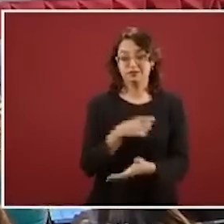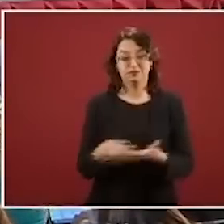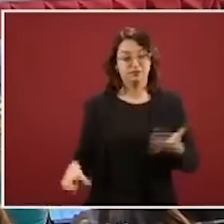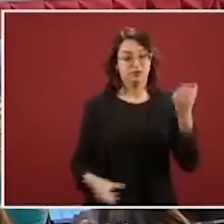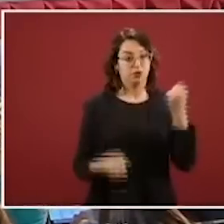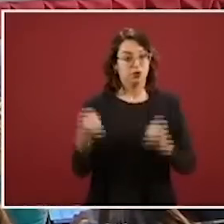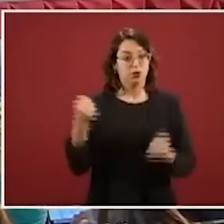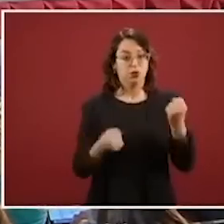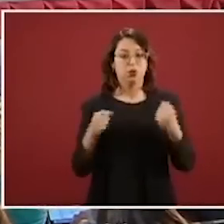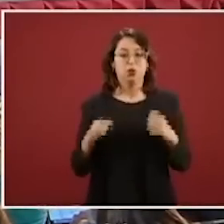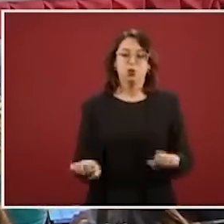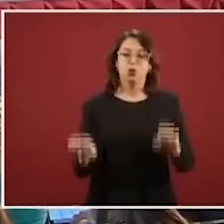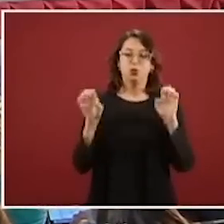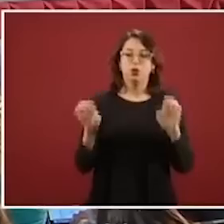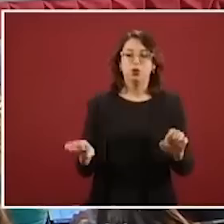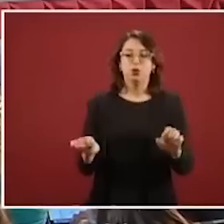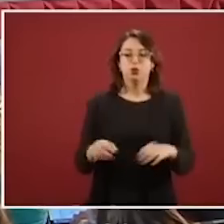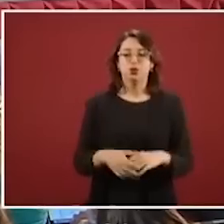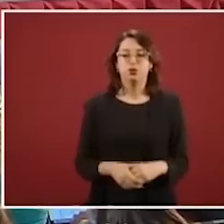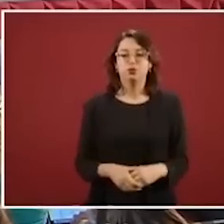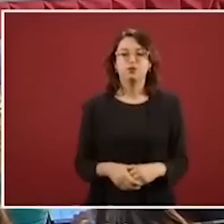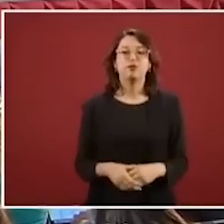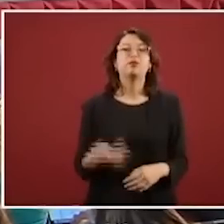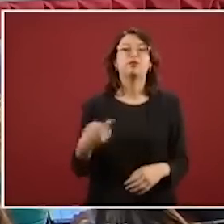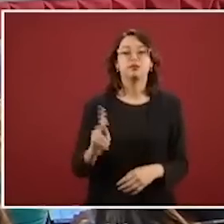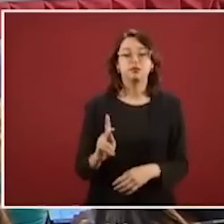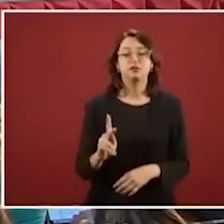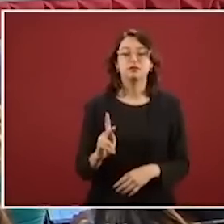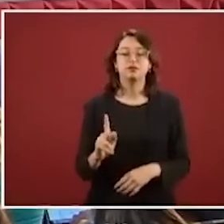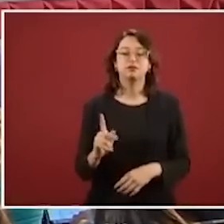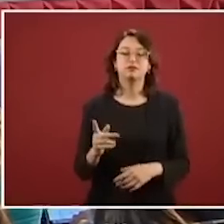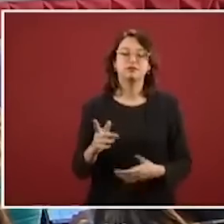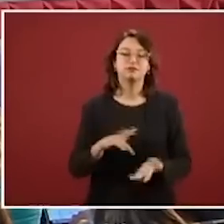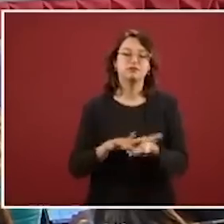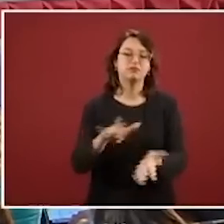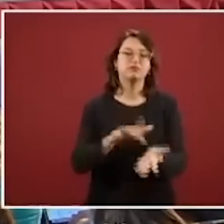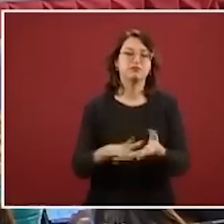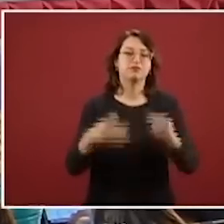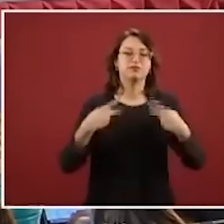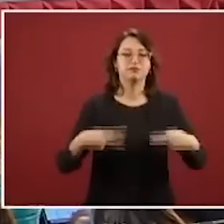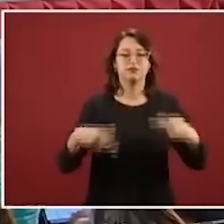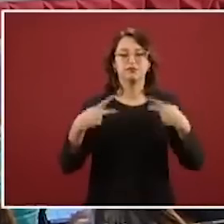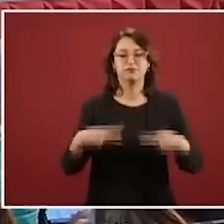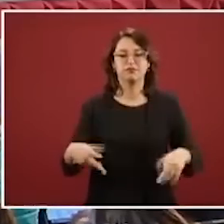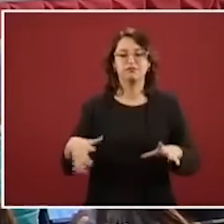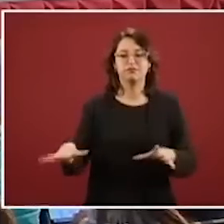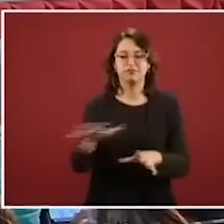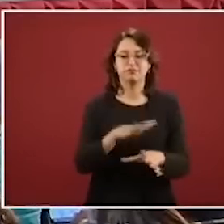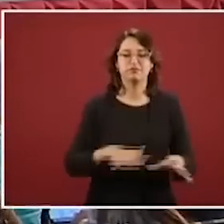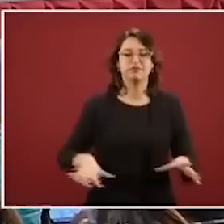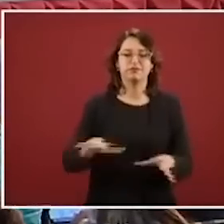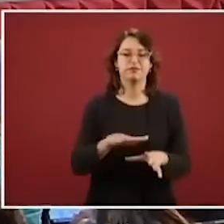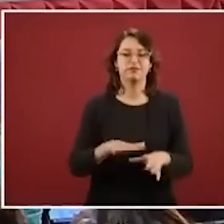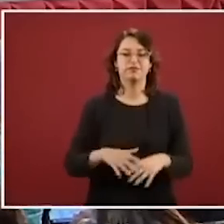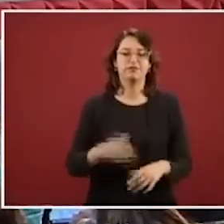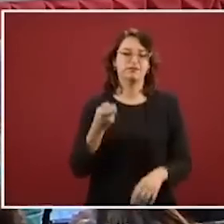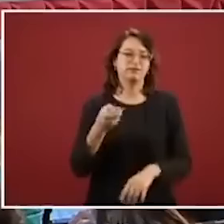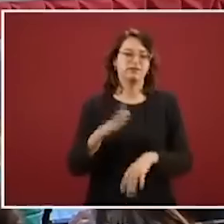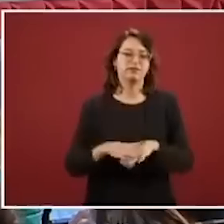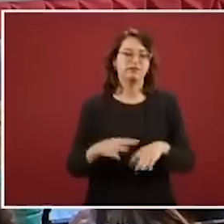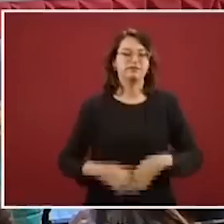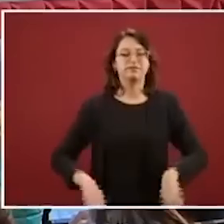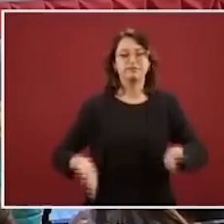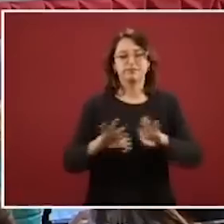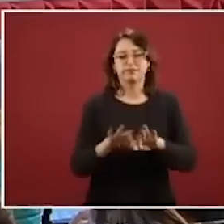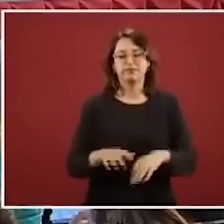lujo, tiene un fin social, que eso es lo más